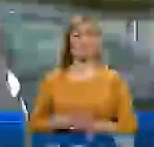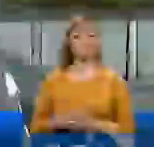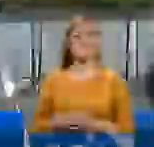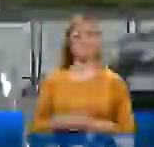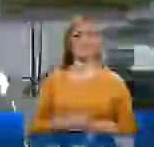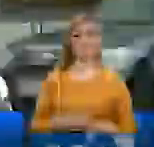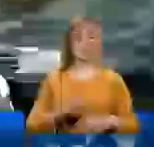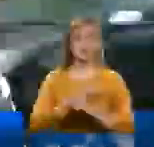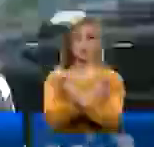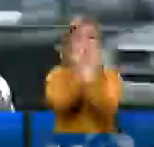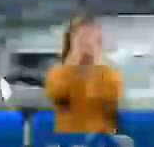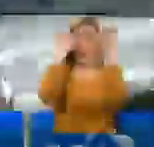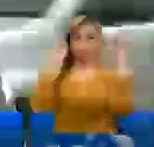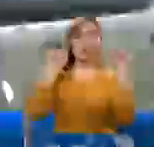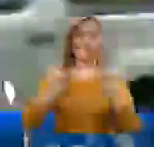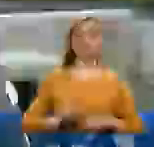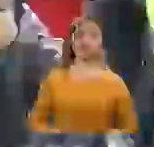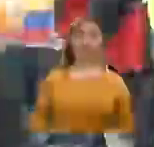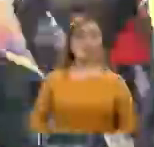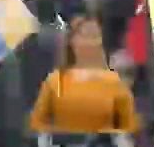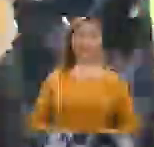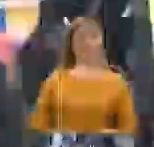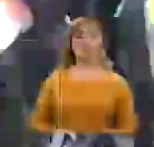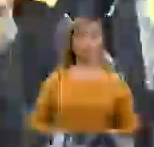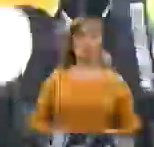durante esta mañana.